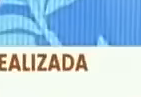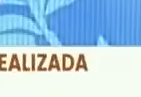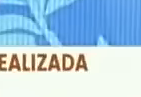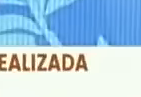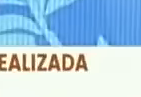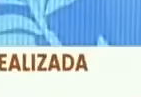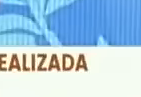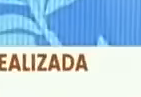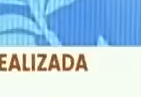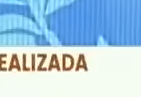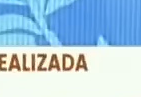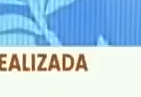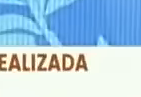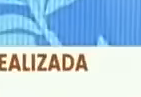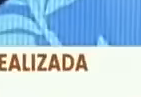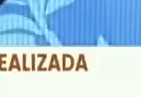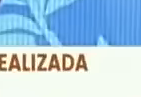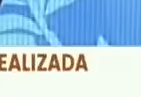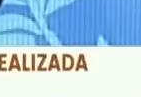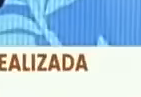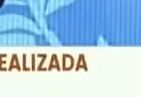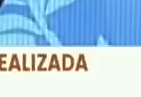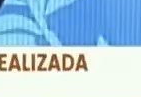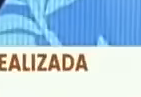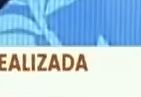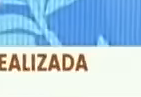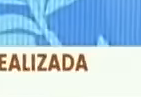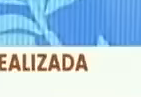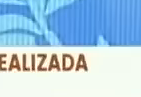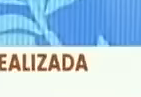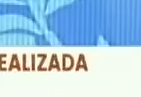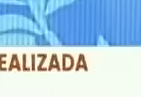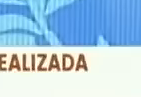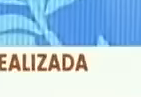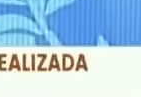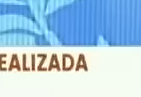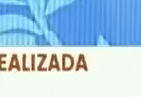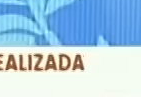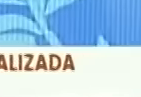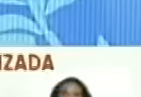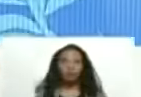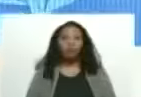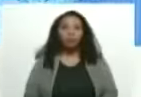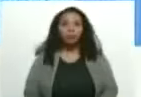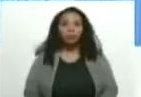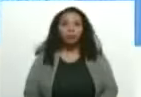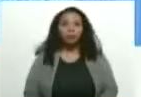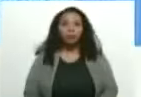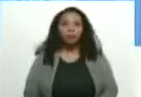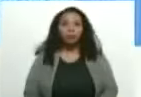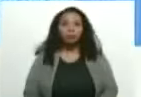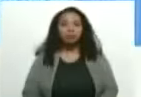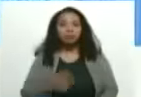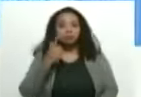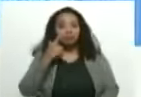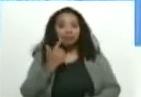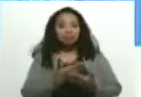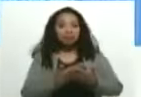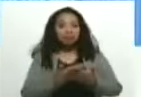tipifican delitos en Venezuela. Hay todo un procedimiento que tiene que cumplirse en ese sentido. Gracias. A ver, a ver.